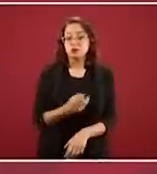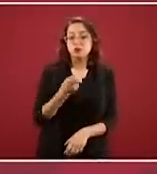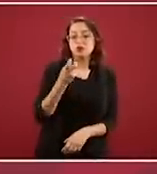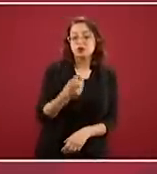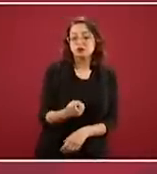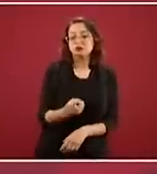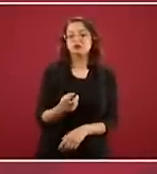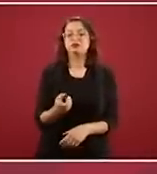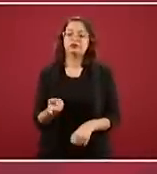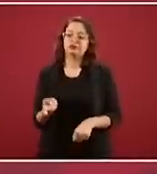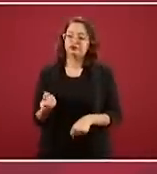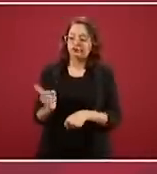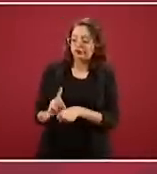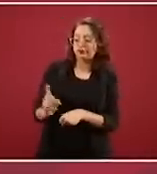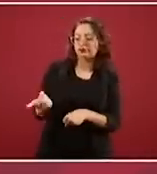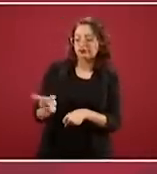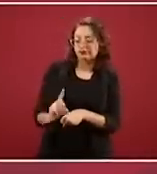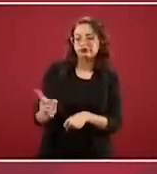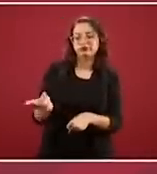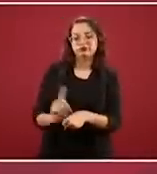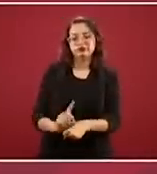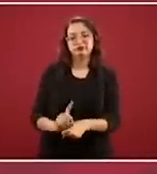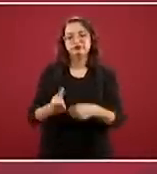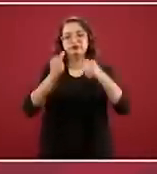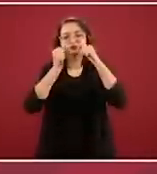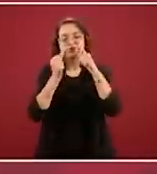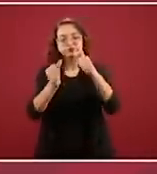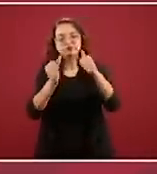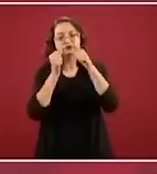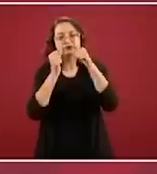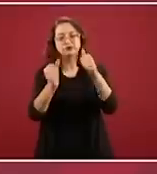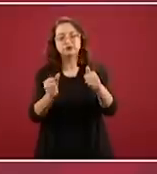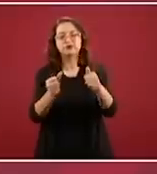todos los días nos ocupamos